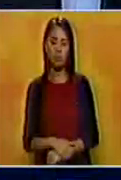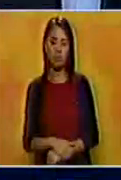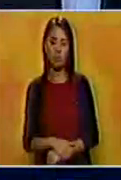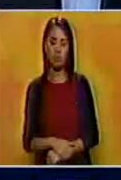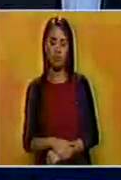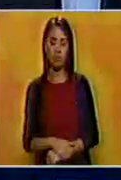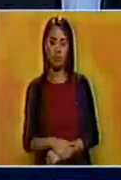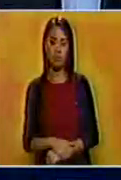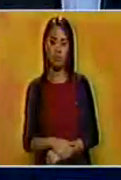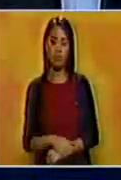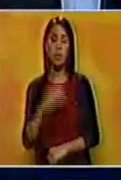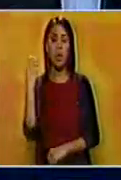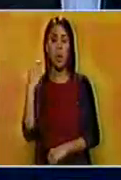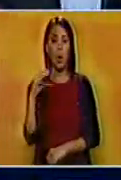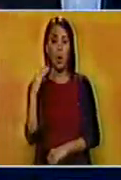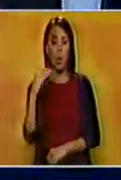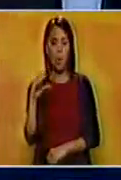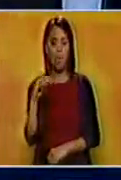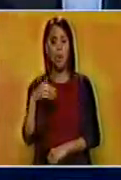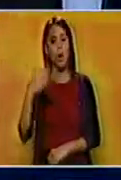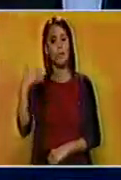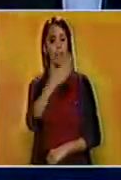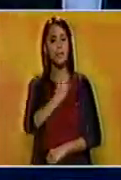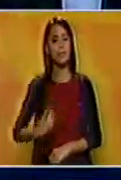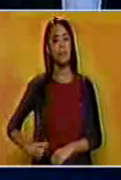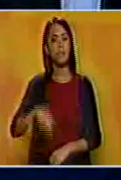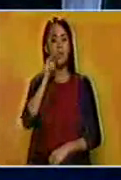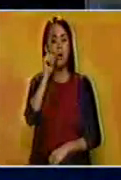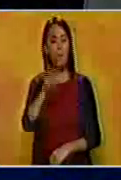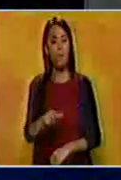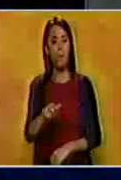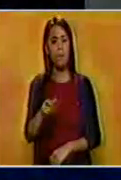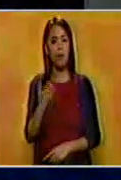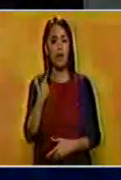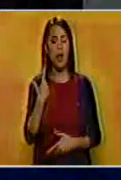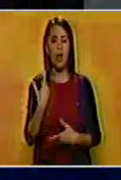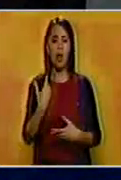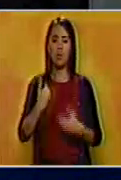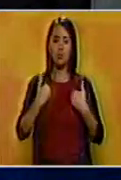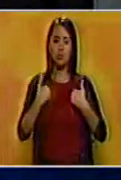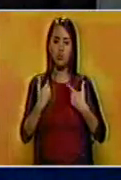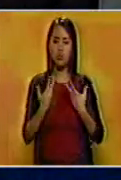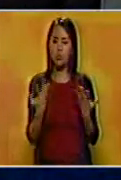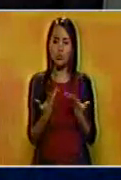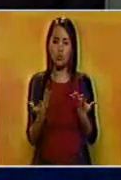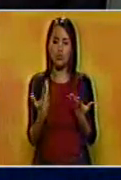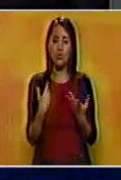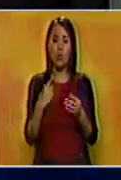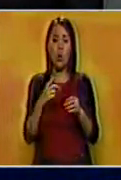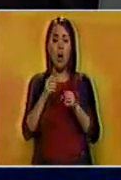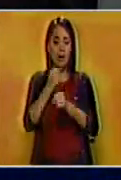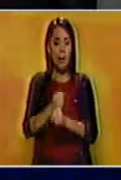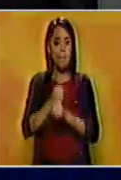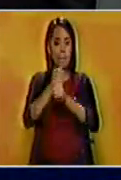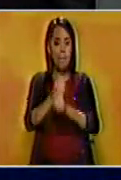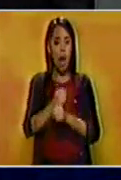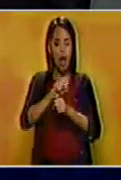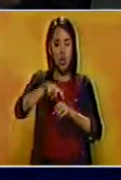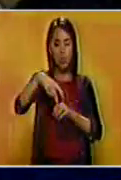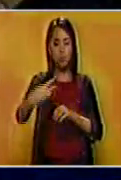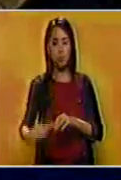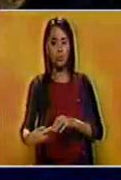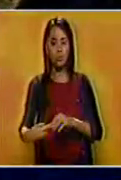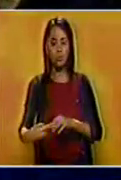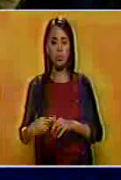Y cerramos en Colombia, donde el expresidente Álvaro Uribe sufrió un accidente al caerse de un caballo, lo que le provocó la fractura